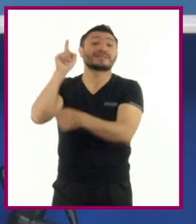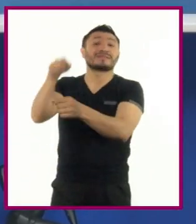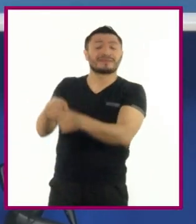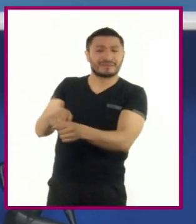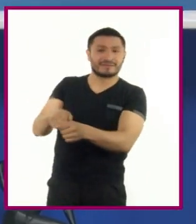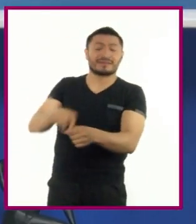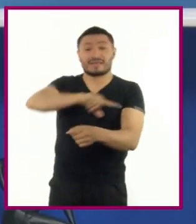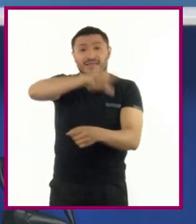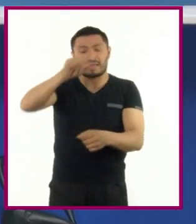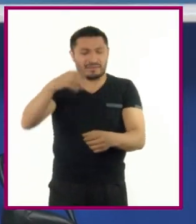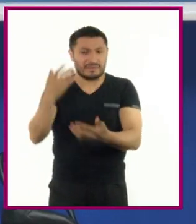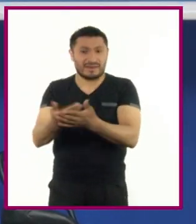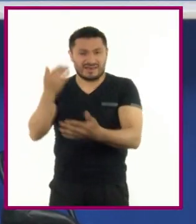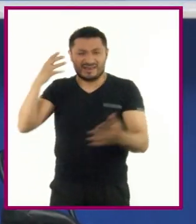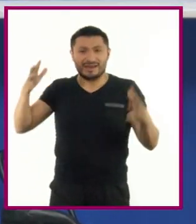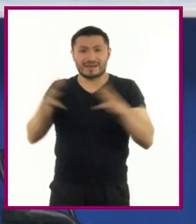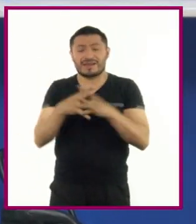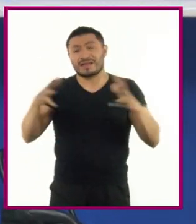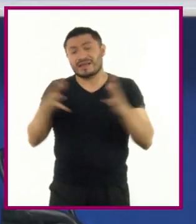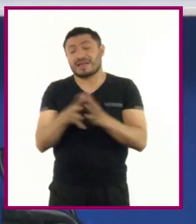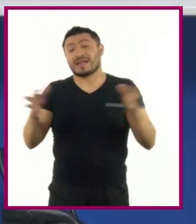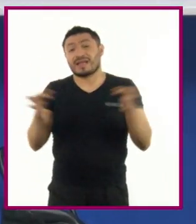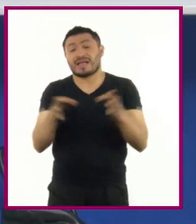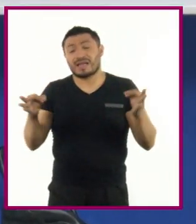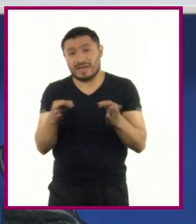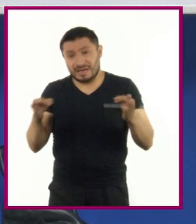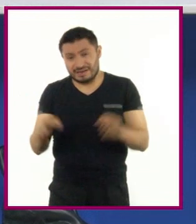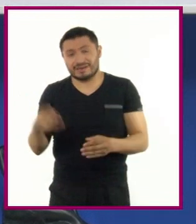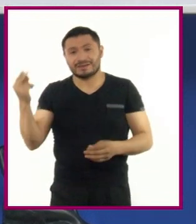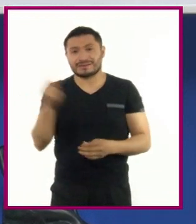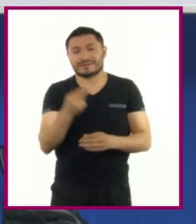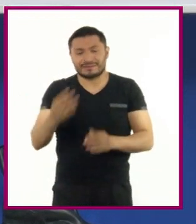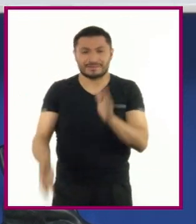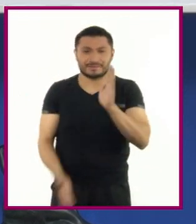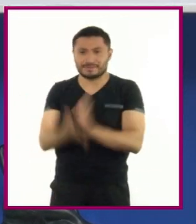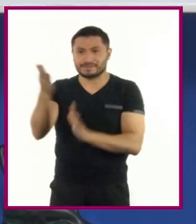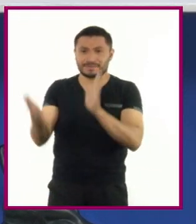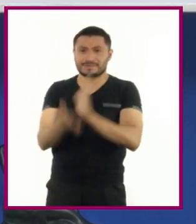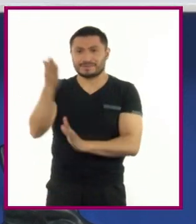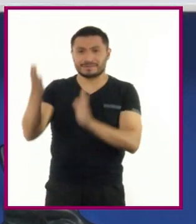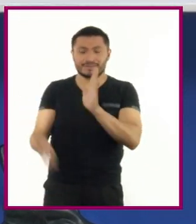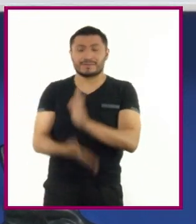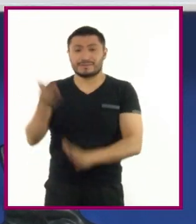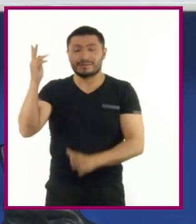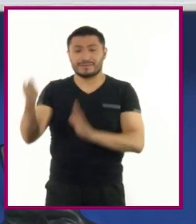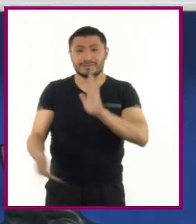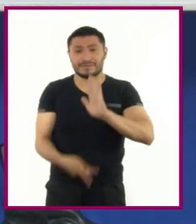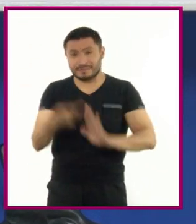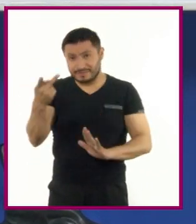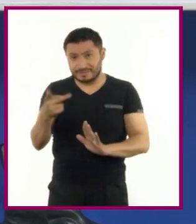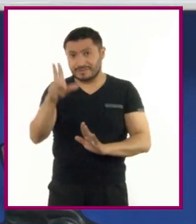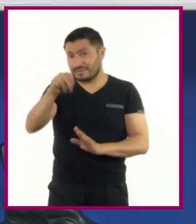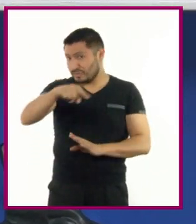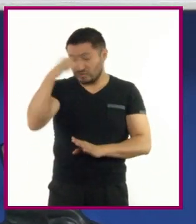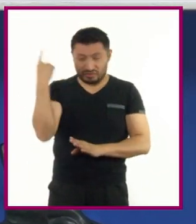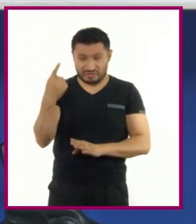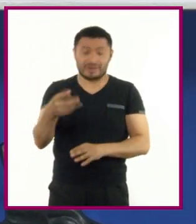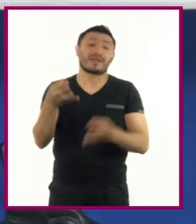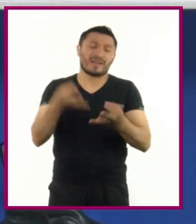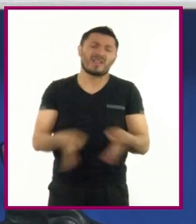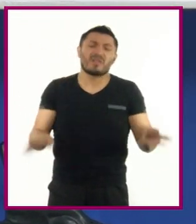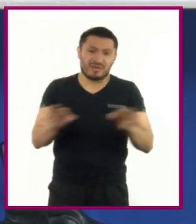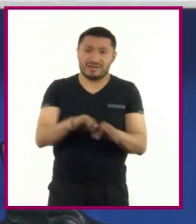de la destrucción de la Guerra Fría, requiere una vasta reconstrucción. No será fácil. Es bueno saber que ambos países